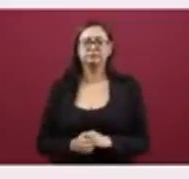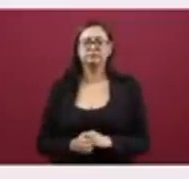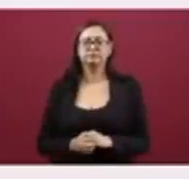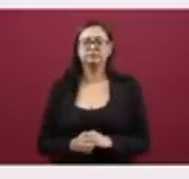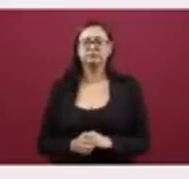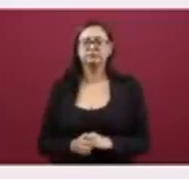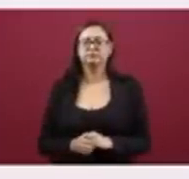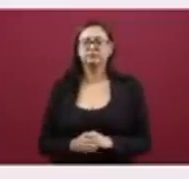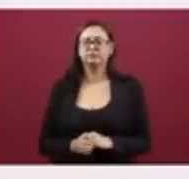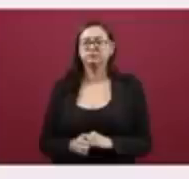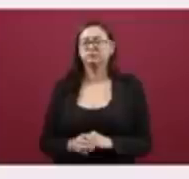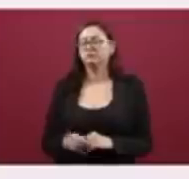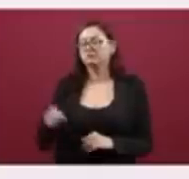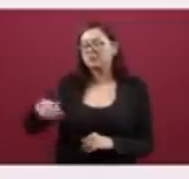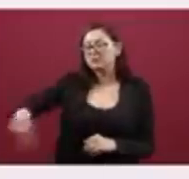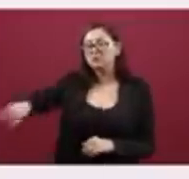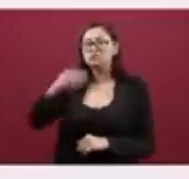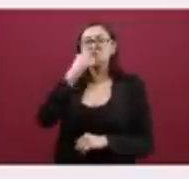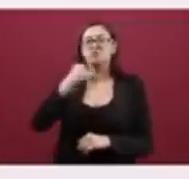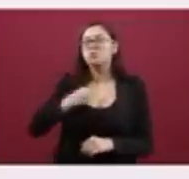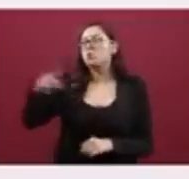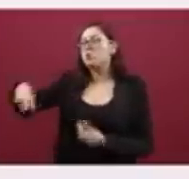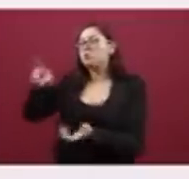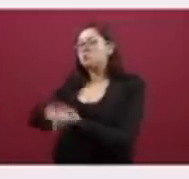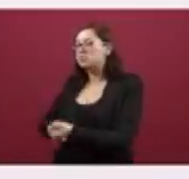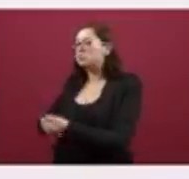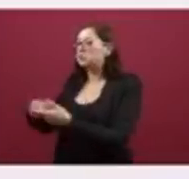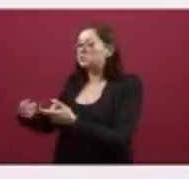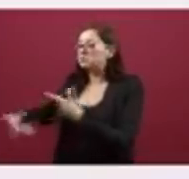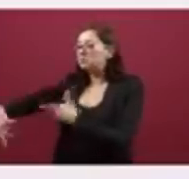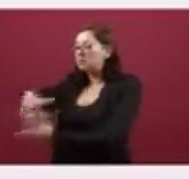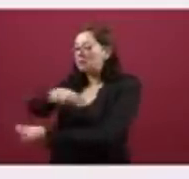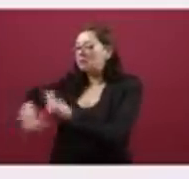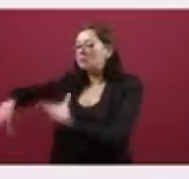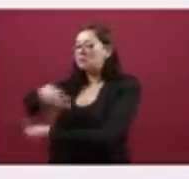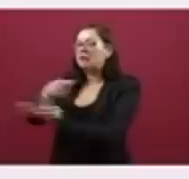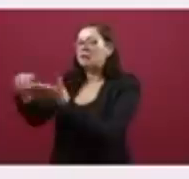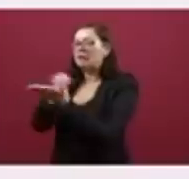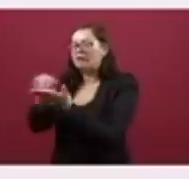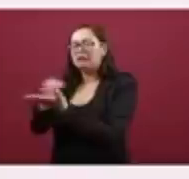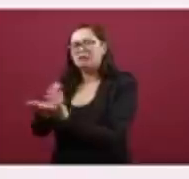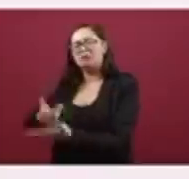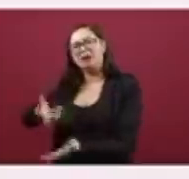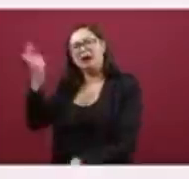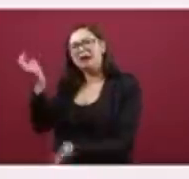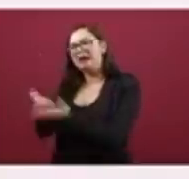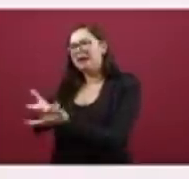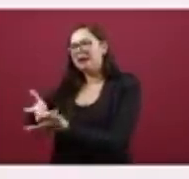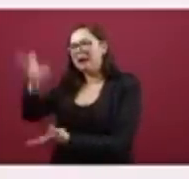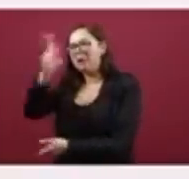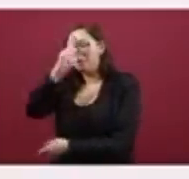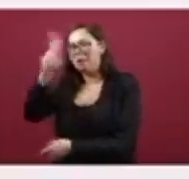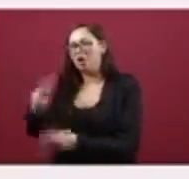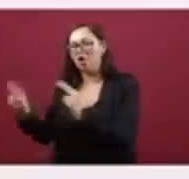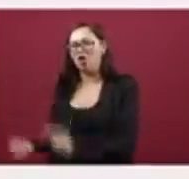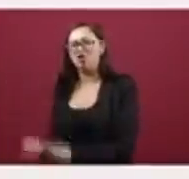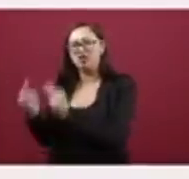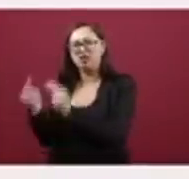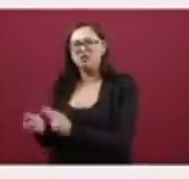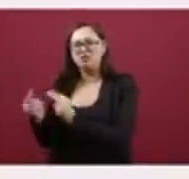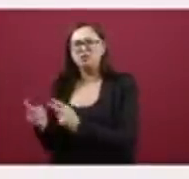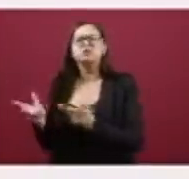al agio y a la usura dio mucho gusto que cuando empezó a hacerse el censo